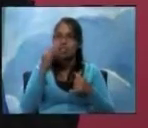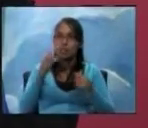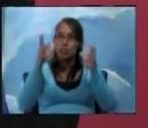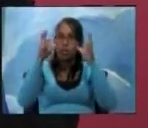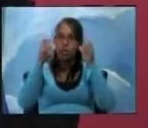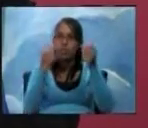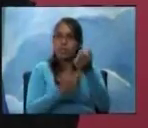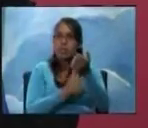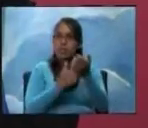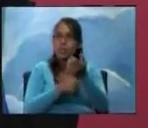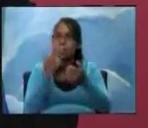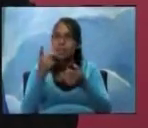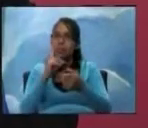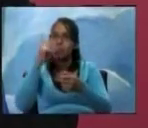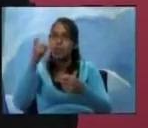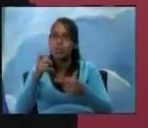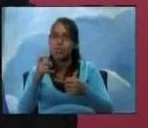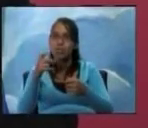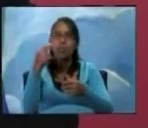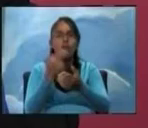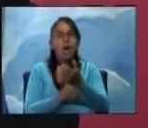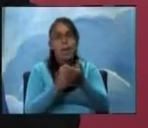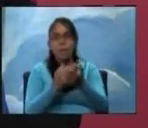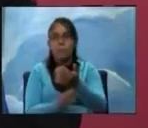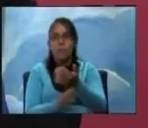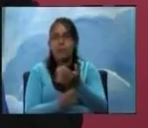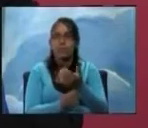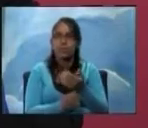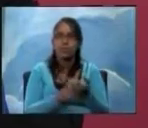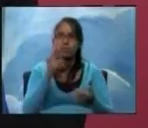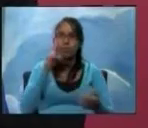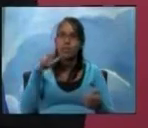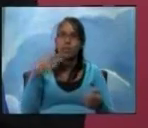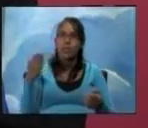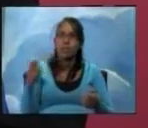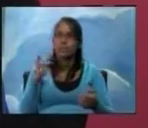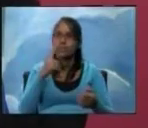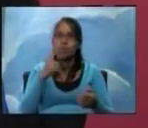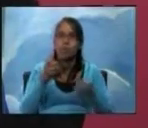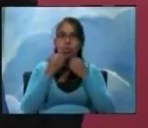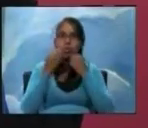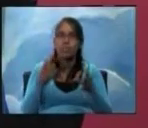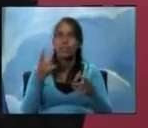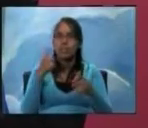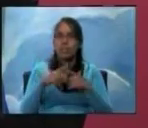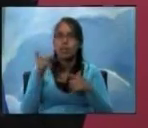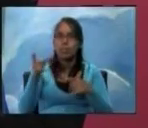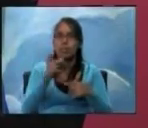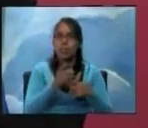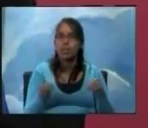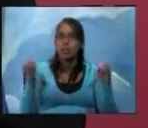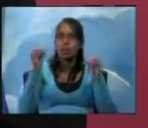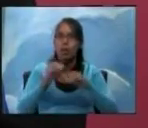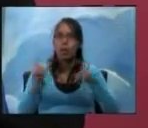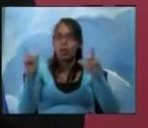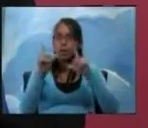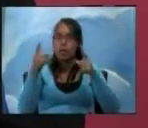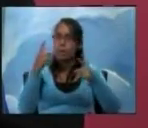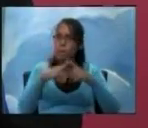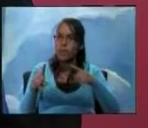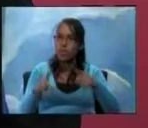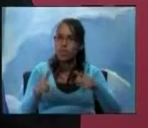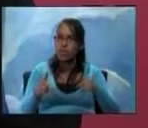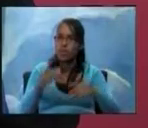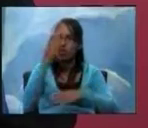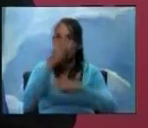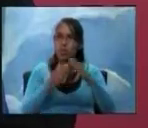al hermano Puerta que le pregunta a los hermanos en la entrevista. Mire, que démele un consejo a aquellas personas que ponen el matutino, pero lo